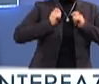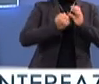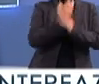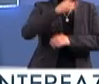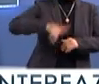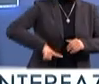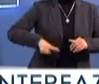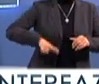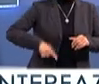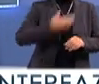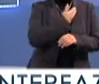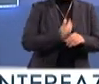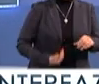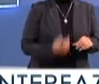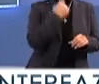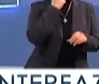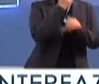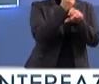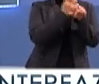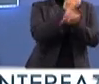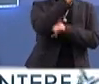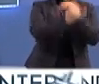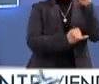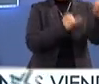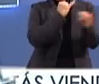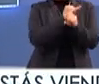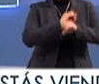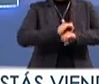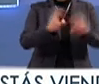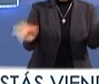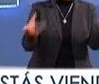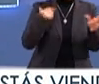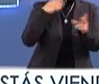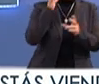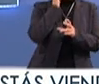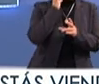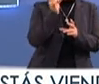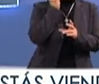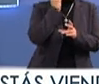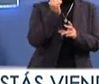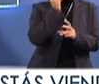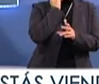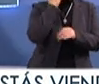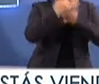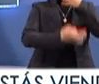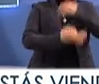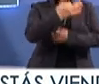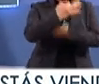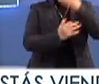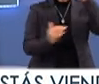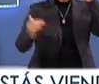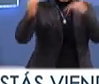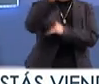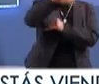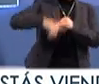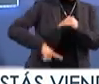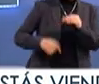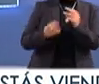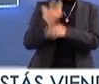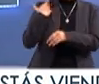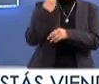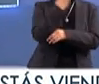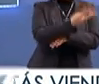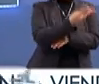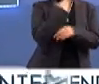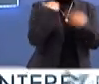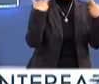gobierno de Andrés Manuel López Obrador con invitados internacionales, con por supuesto el Congreso de la Unión, los jueces, el nuevo equipo de gobierno, los